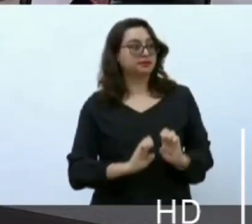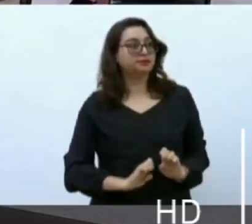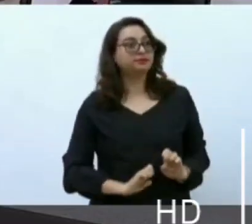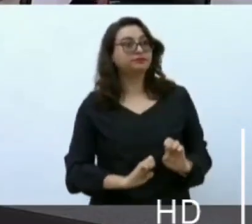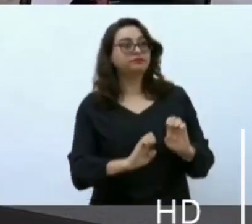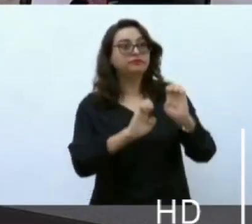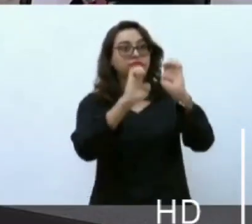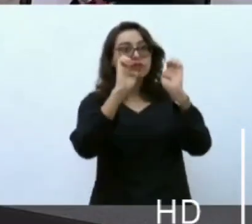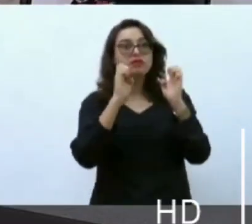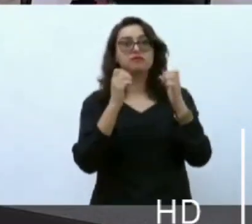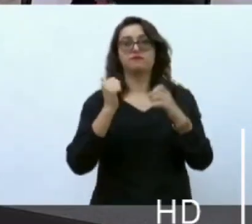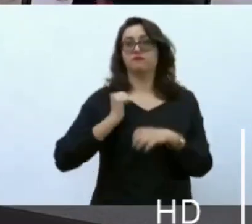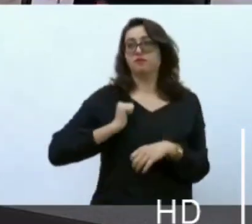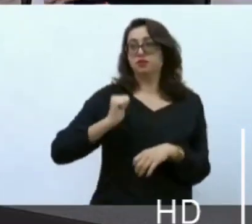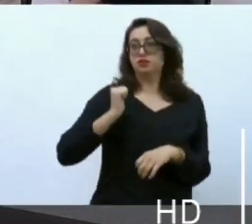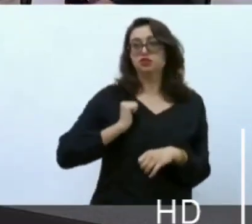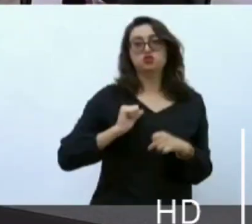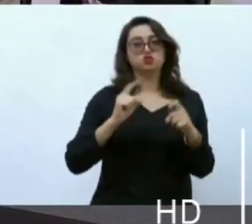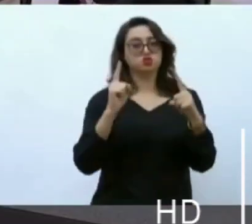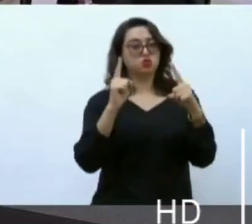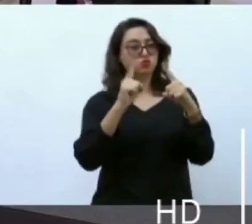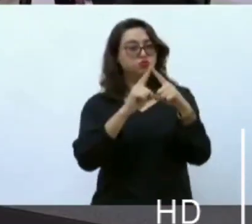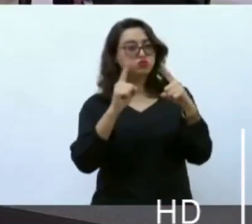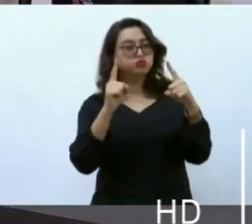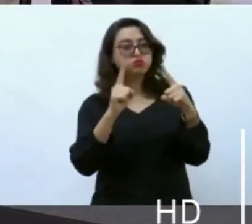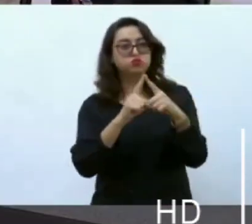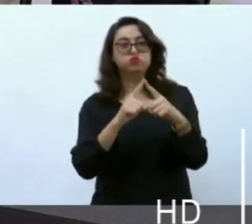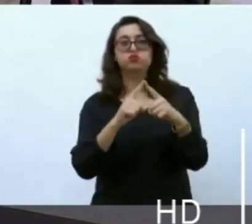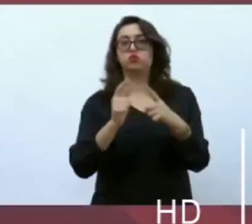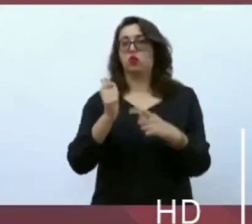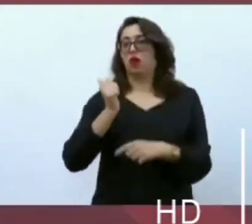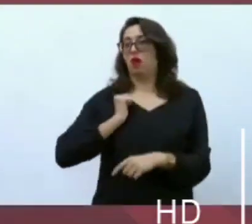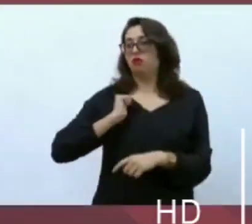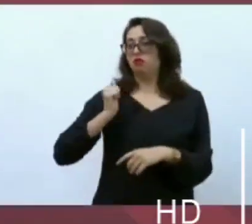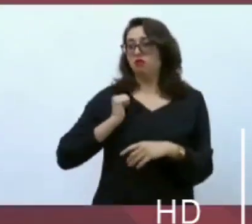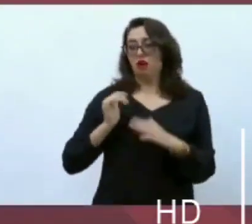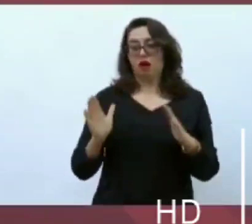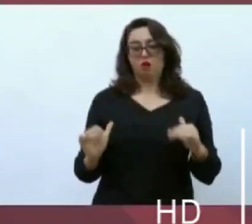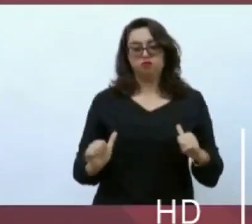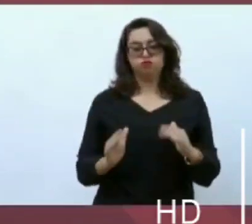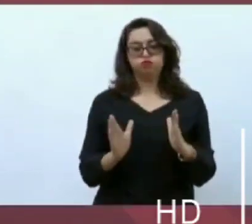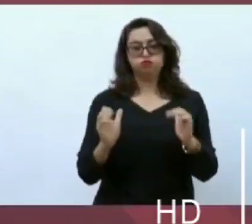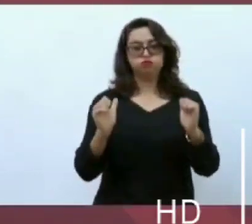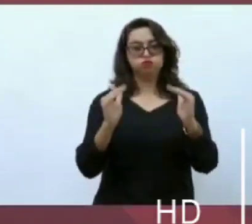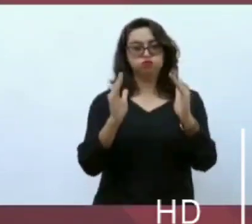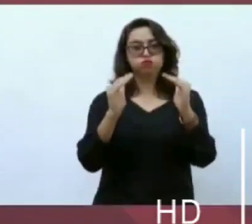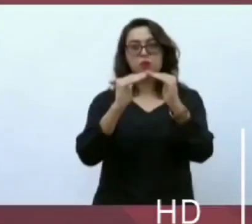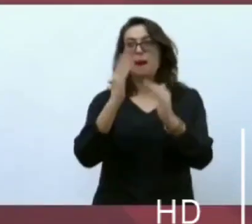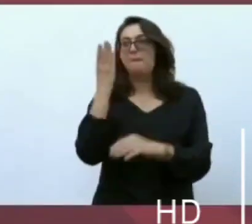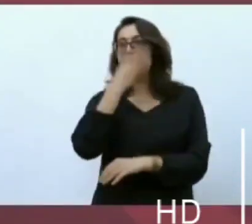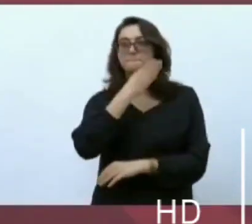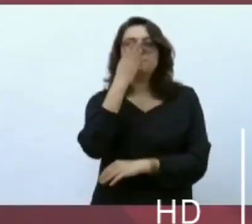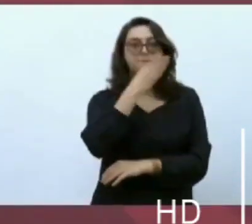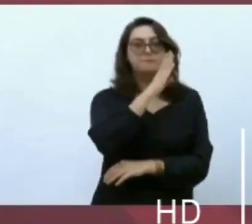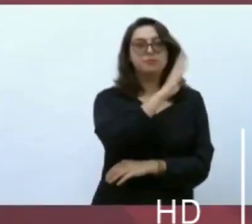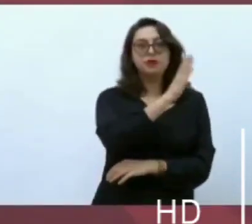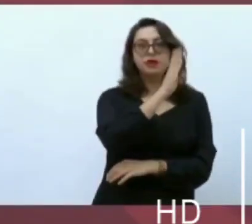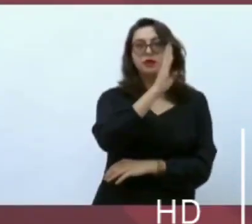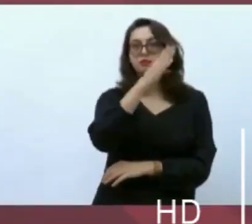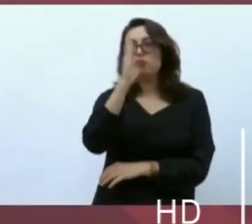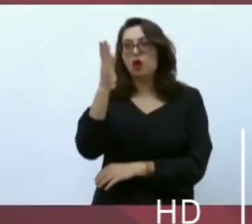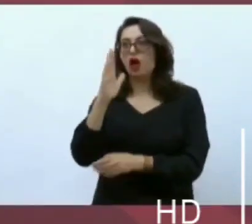históricos, templos, zonas arqueológicas, bibliotecas y